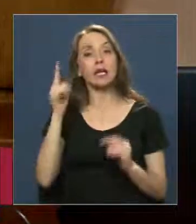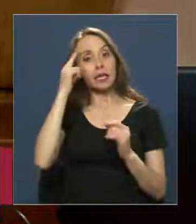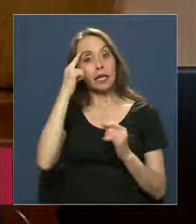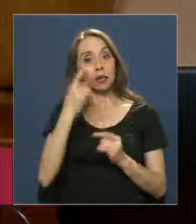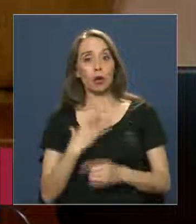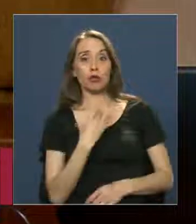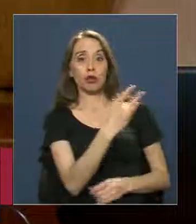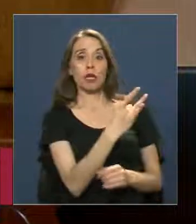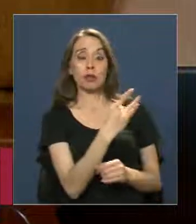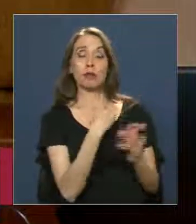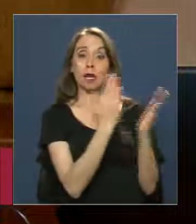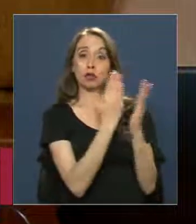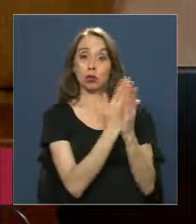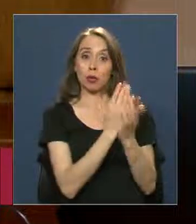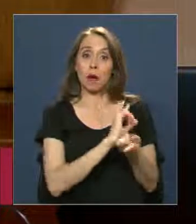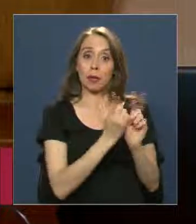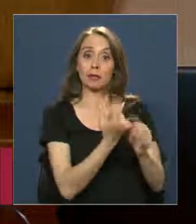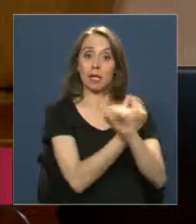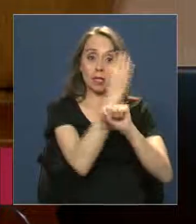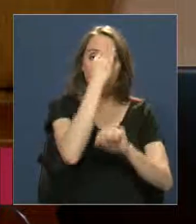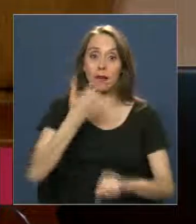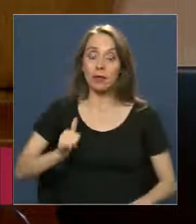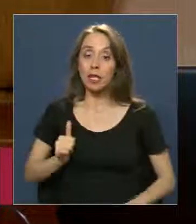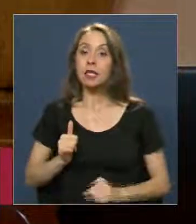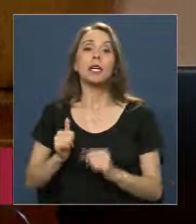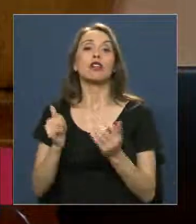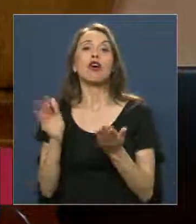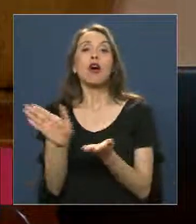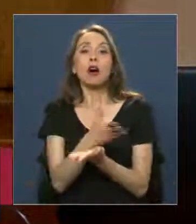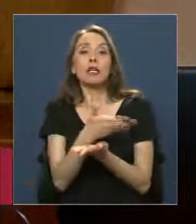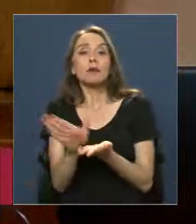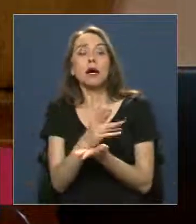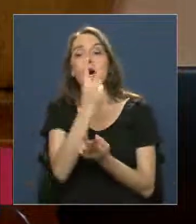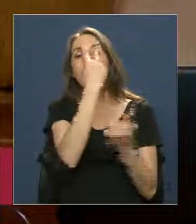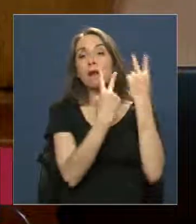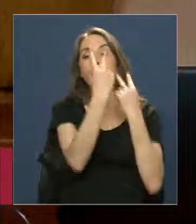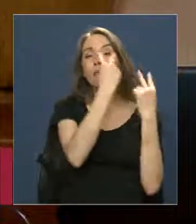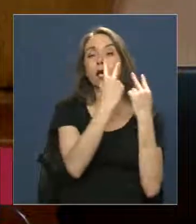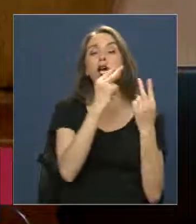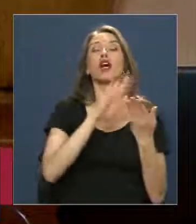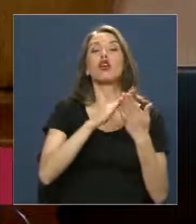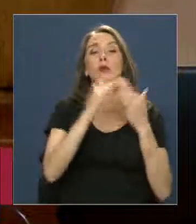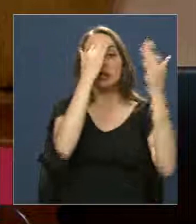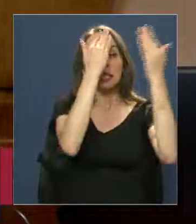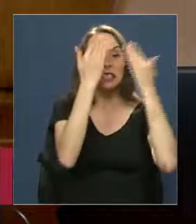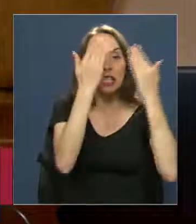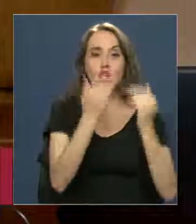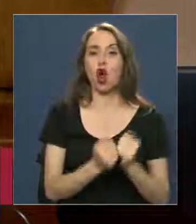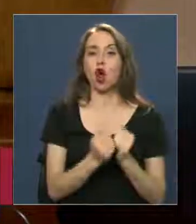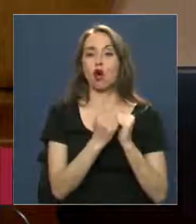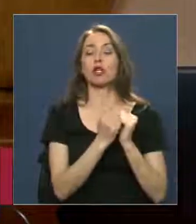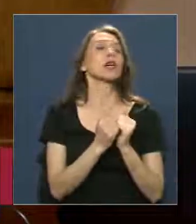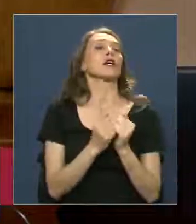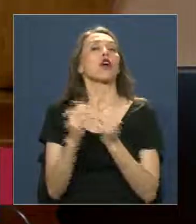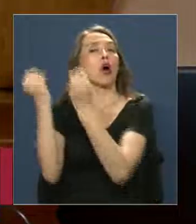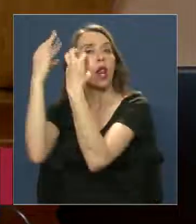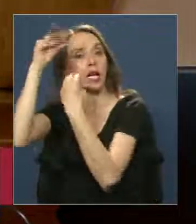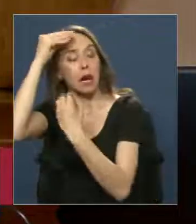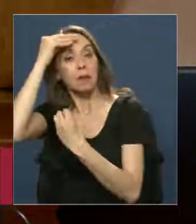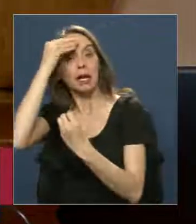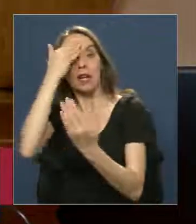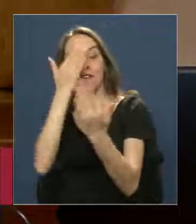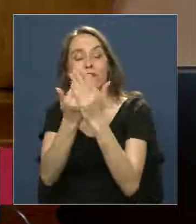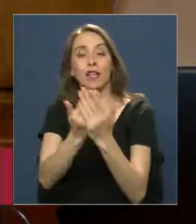a la institución, tiene un filtro, pasa por filtro psicológico, tiene capacitación, está preparado para enfrentar situaciones de